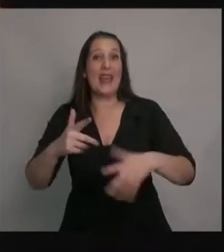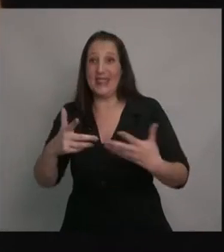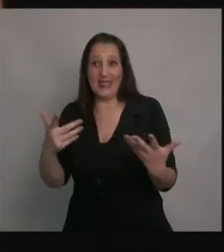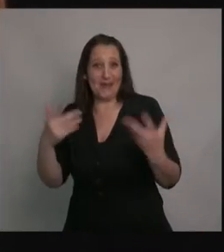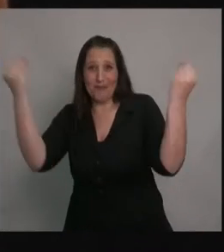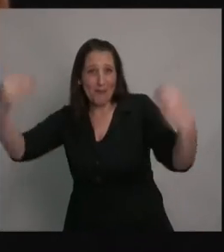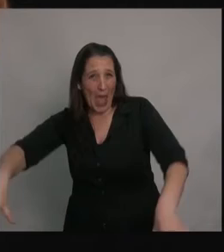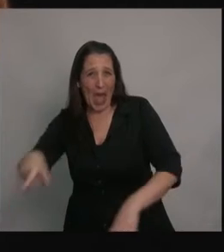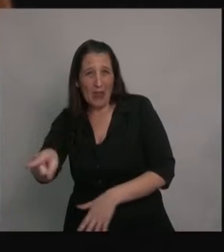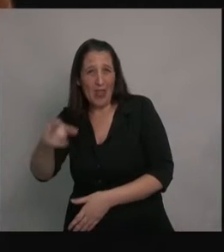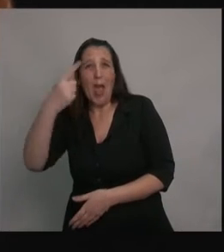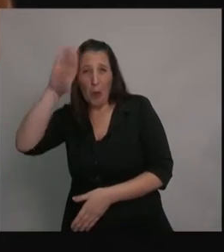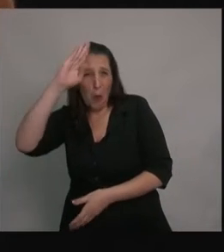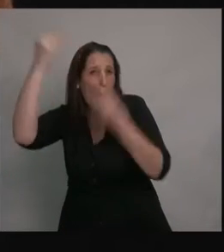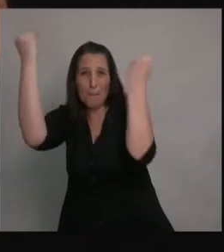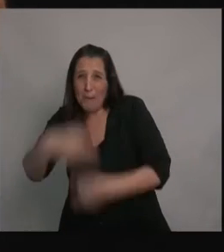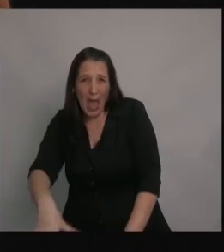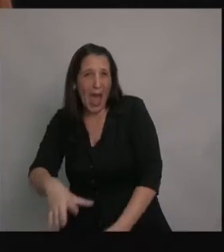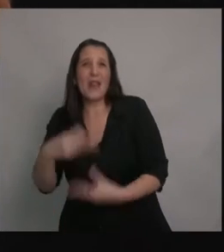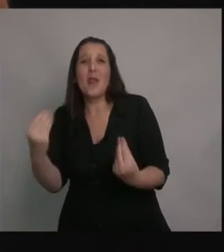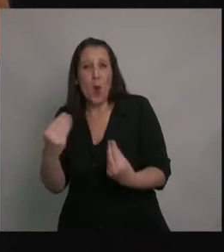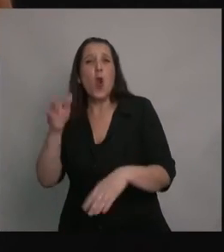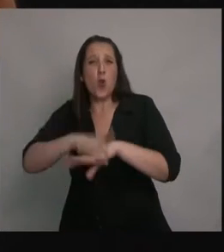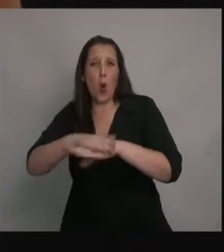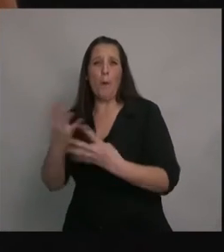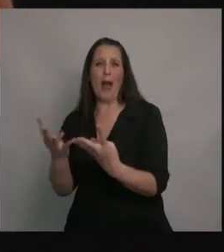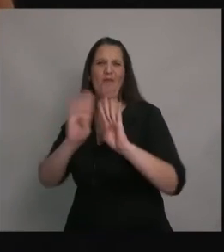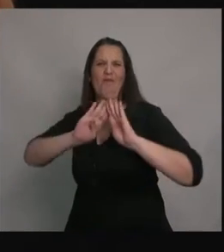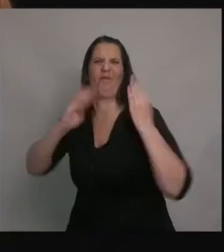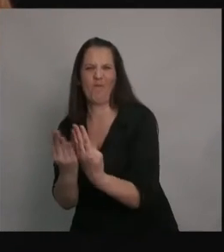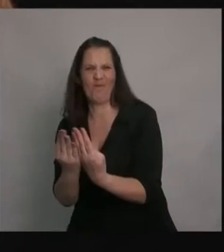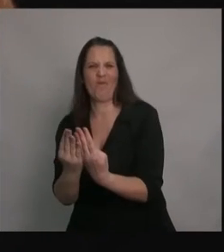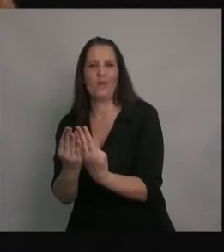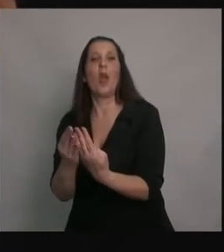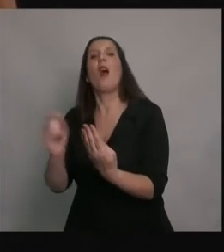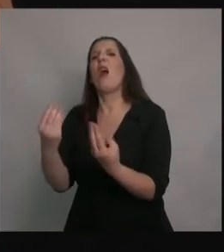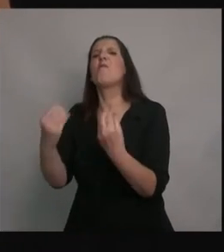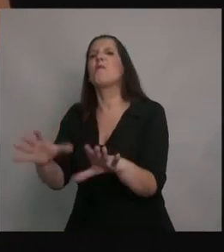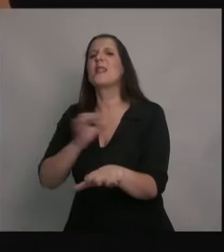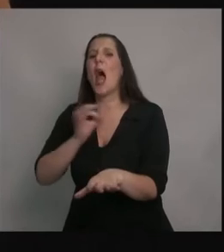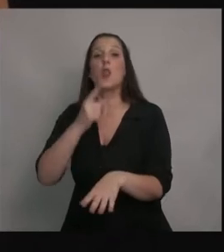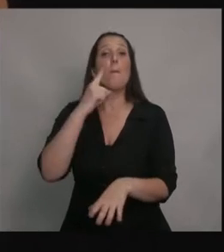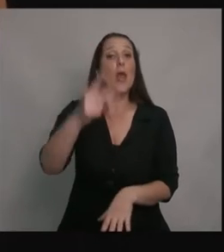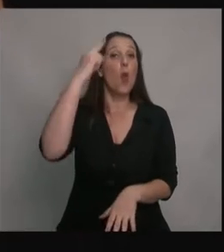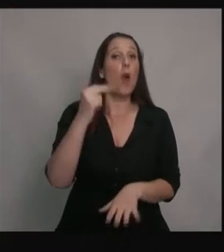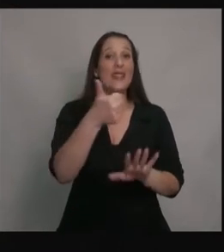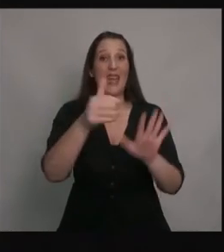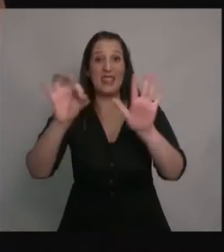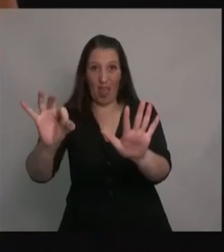ha sido perjudicado Cuba con el bloqueo que arranca en 1960. Para que nos demos una